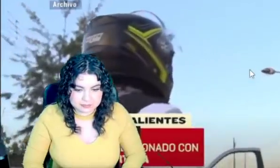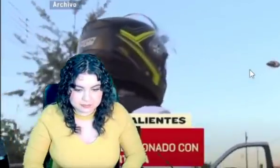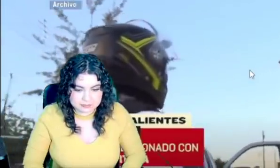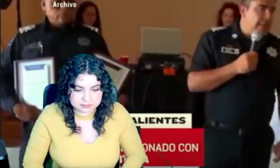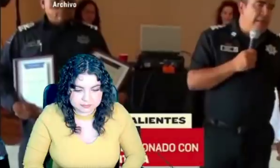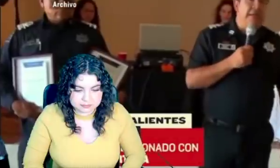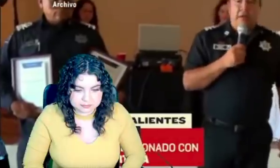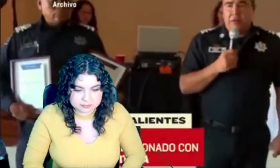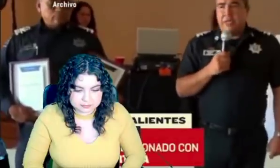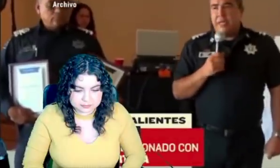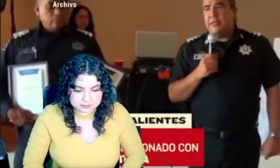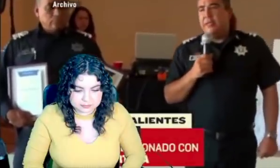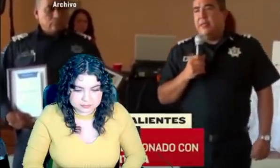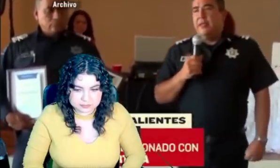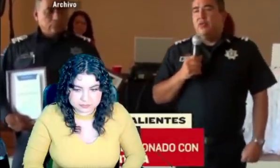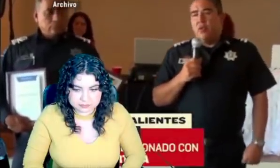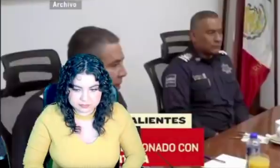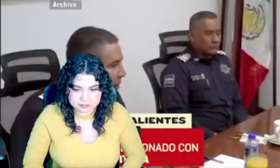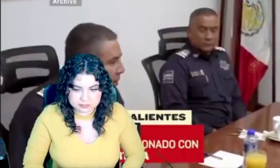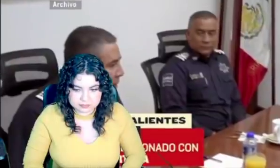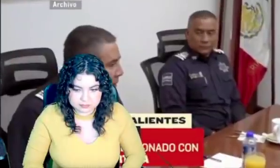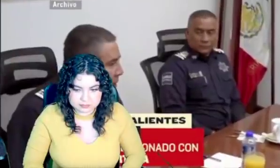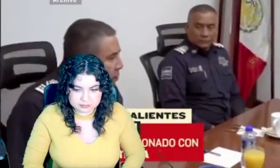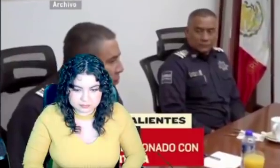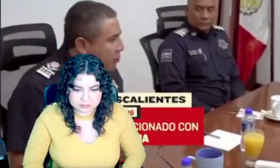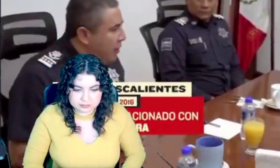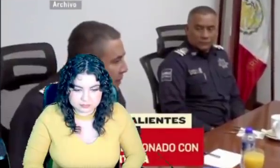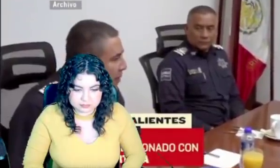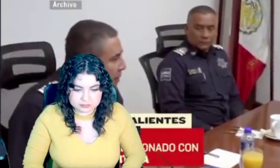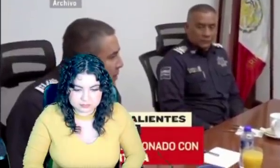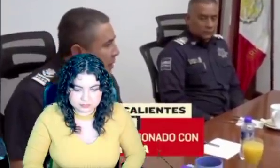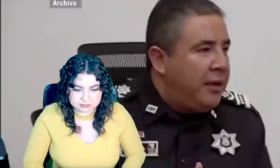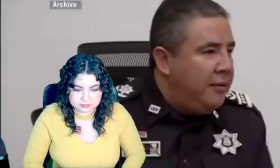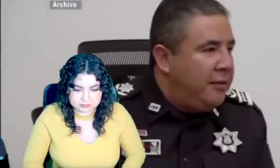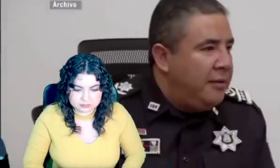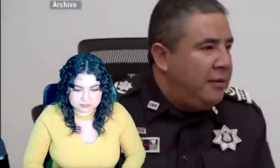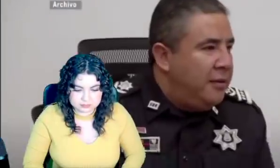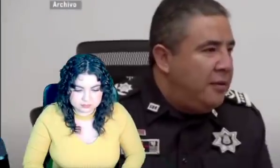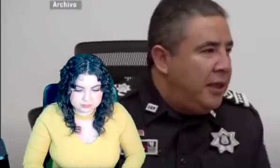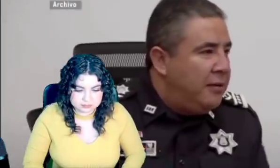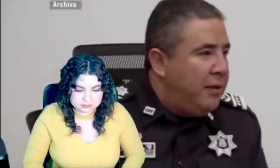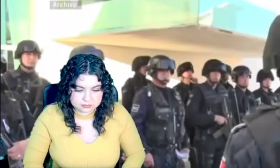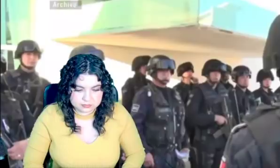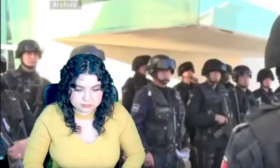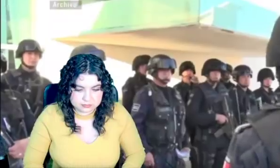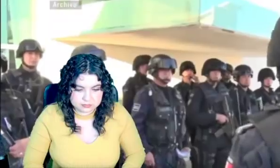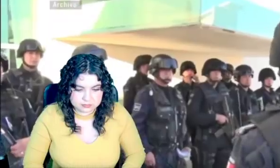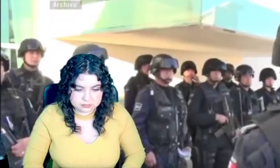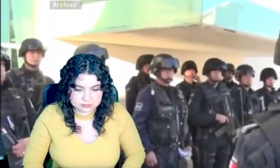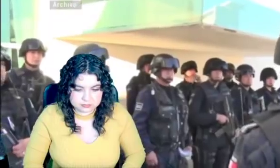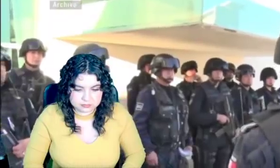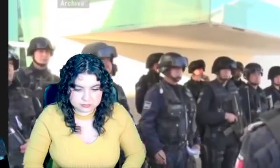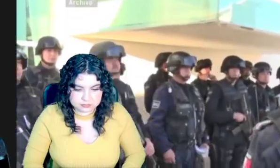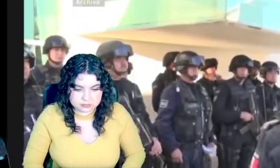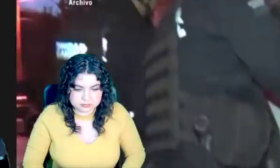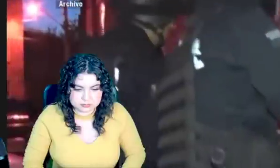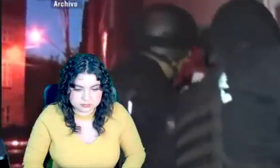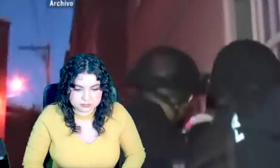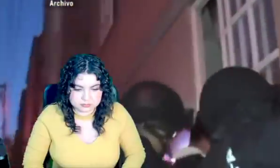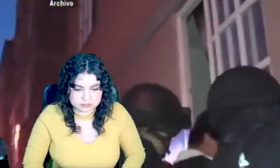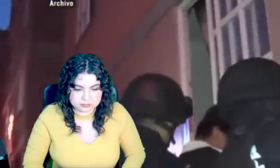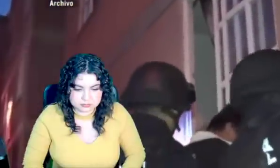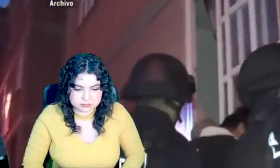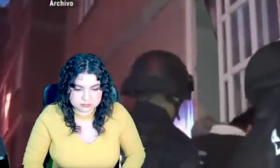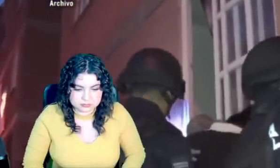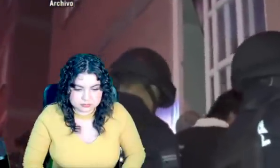Hechos Humanos determinó que el acusado estuvo presuntamente relacionado con un caso de tortura en contra de dos personas que fueron detenidas por él en su calidad de mando de la Policía Federal al salir de un